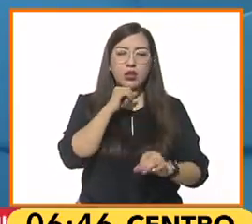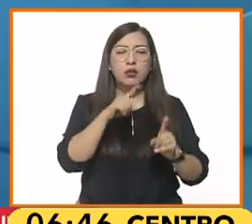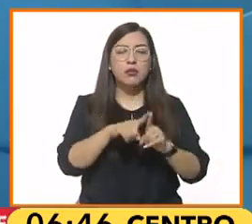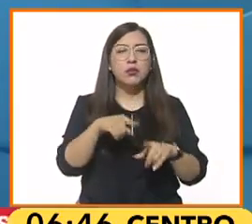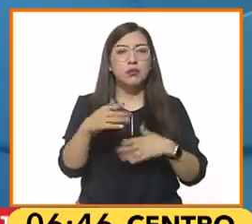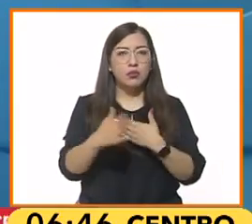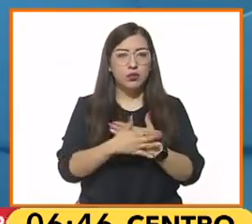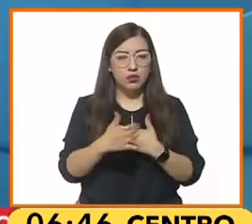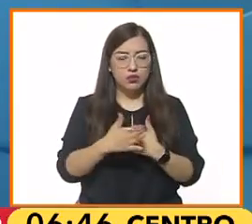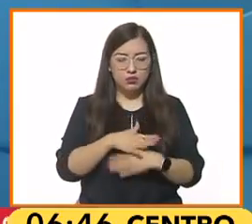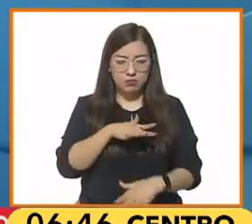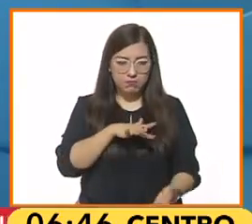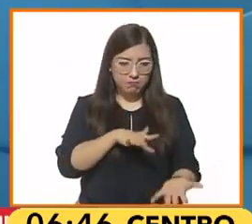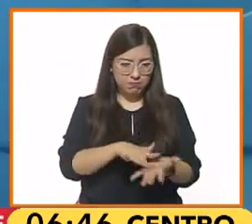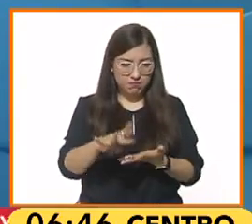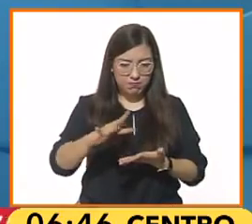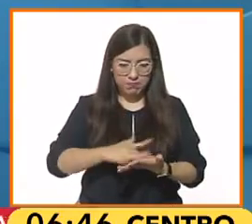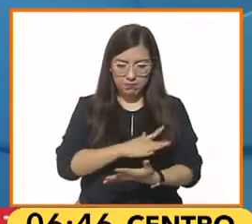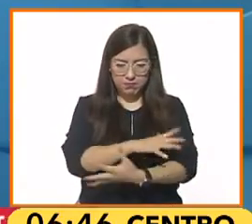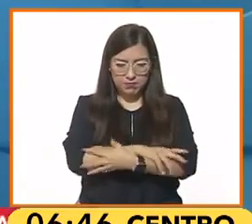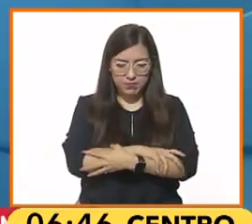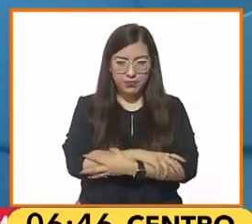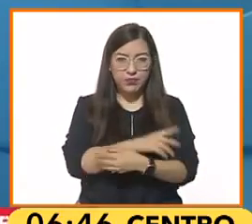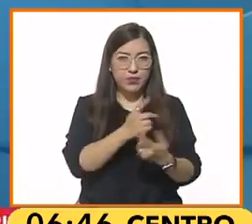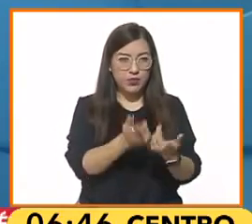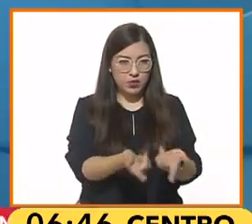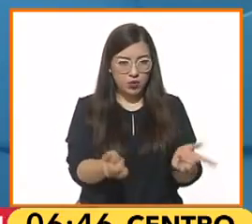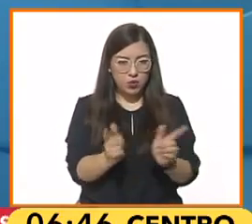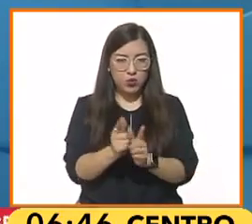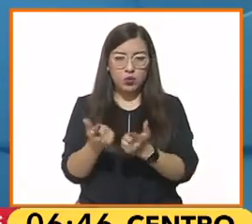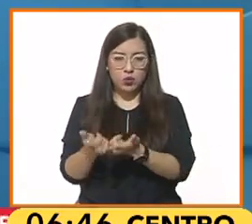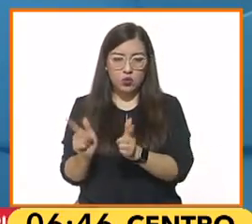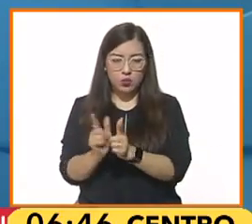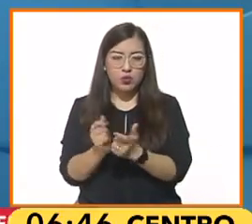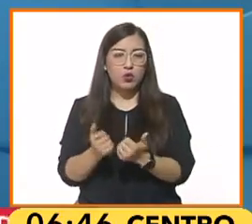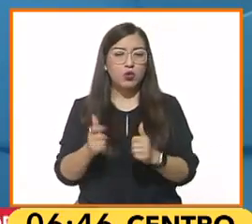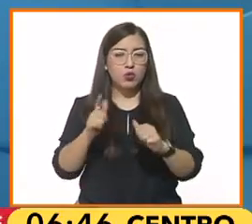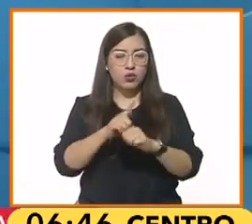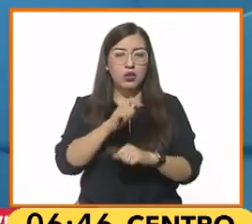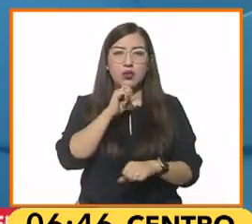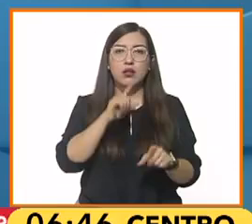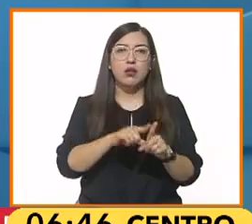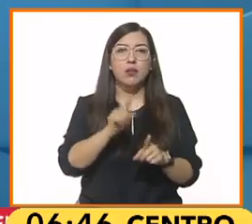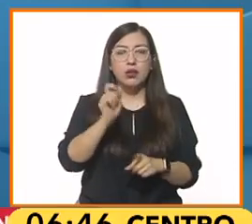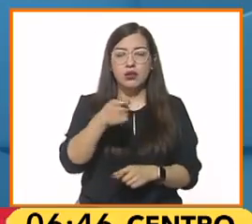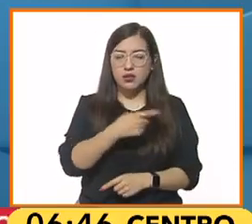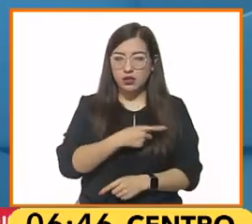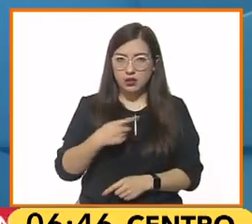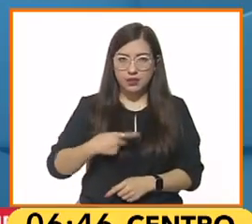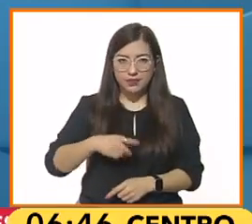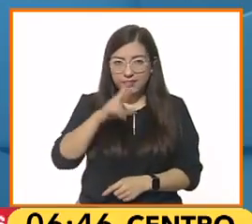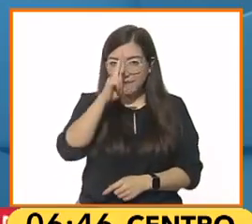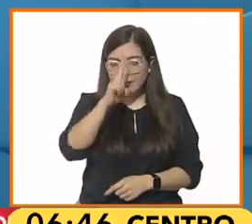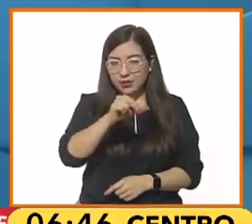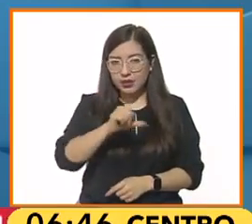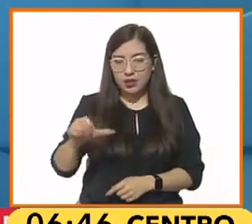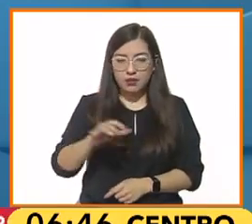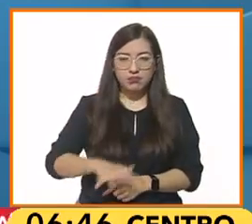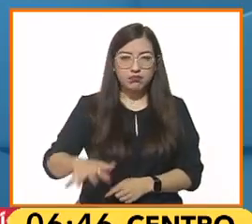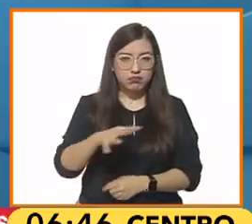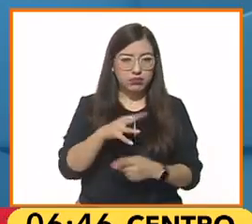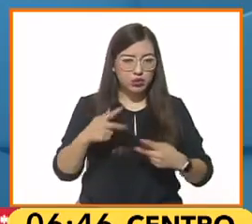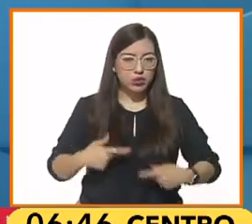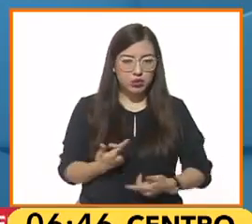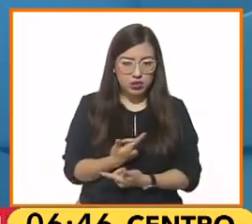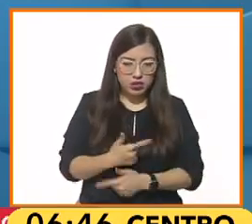importante con las colectividades de movimientos sociales y de movimientos que pugnen por el respeto a las libertades civiles alrededor del